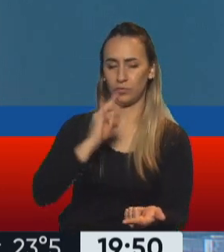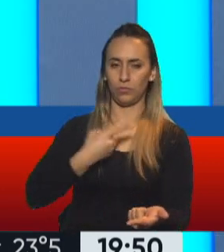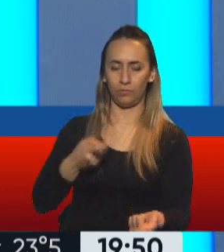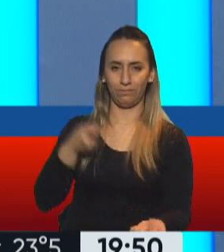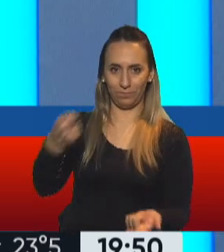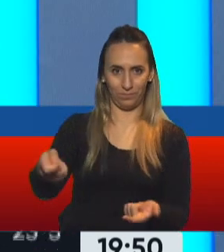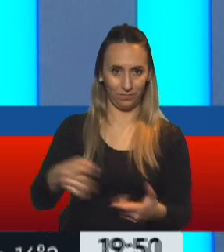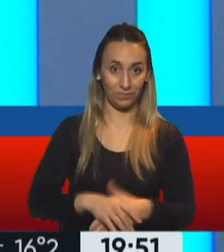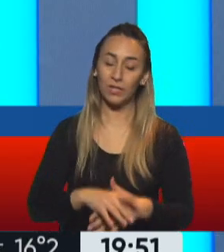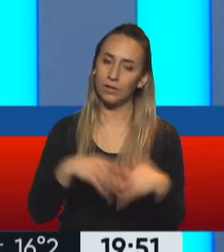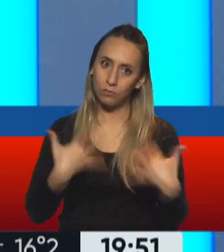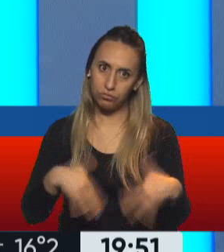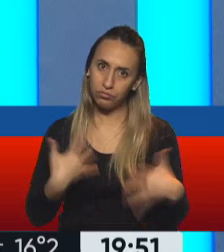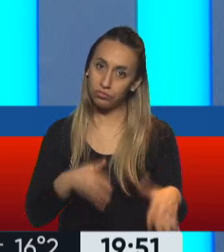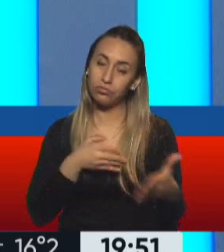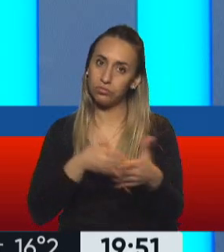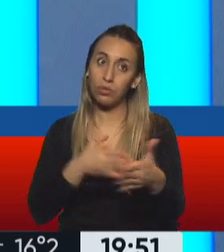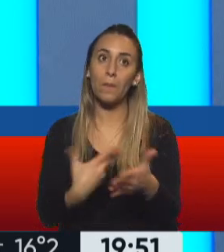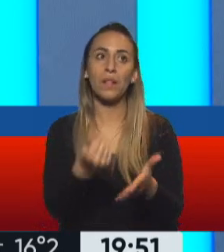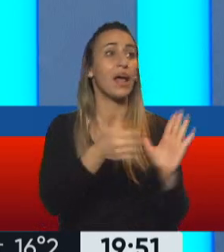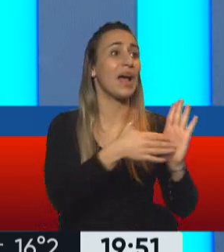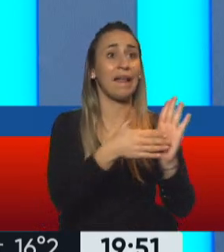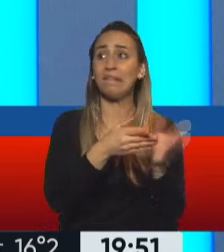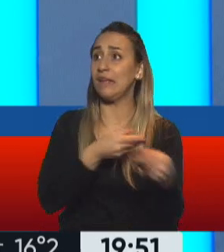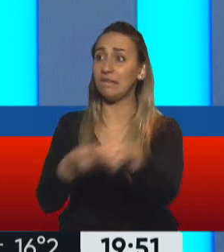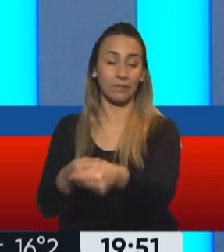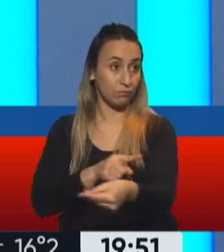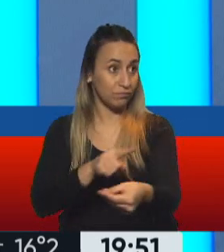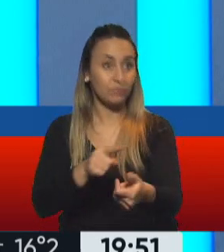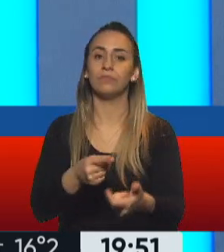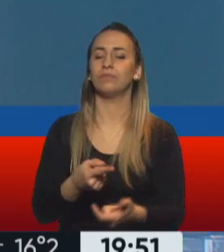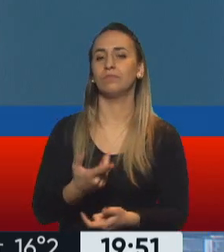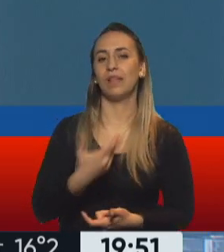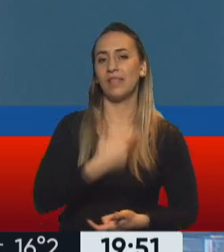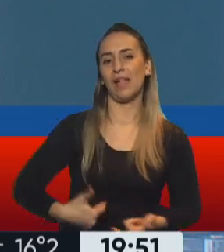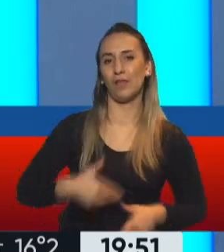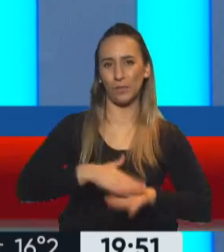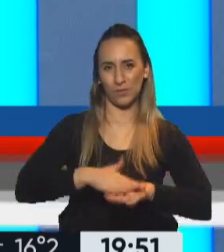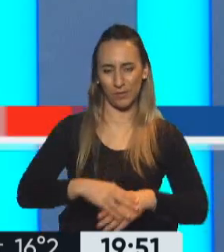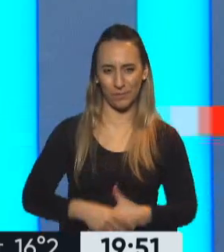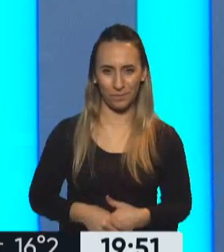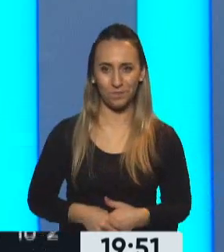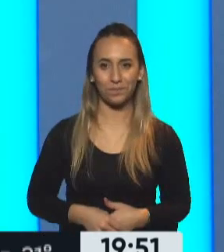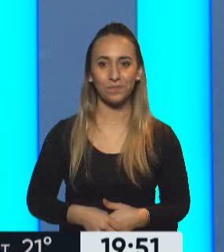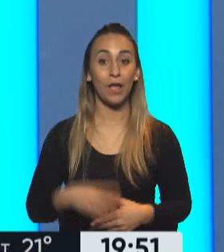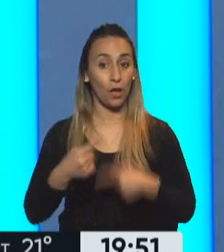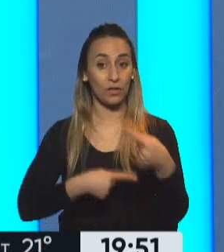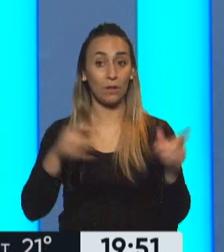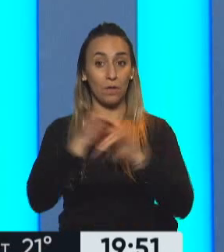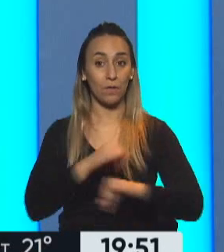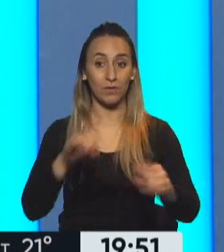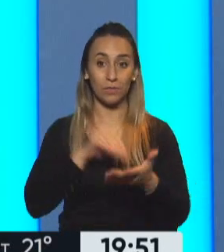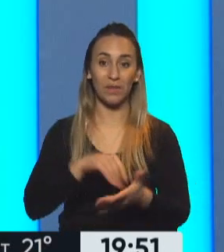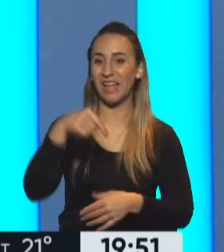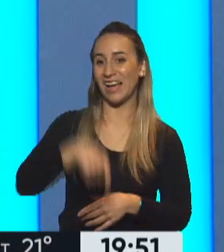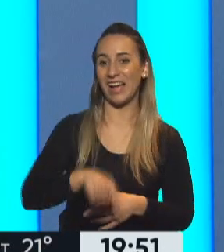uno de los grandes obstáculos tener una garantía para presentar sector actualizamos muchas gracias en visitas seguimos adelante con más información por supuesto aquí